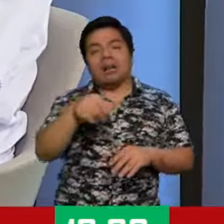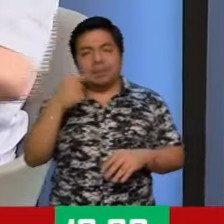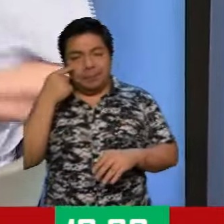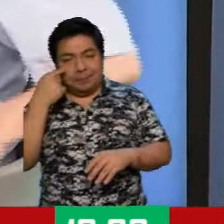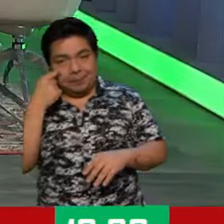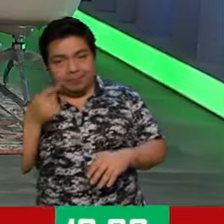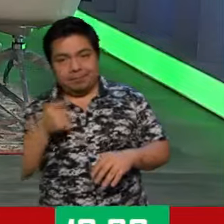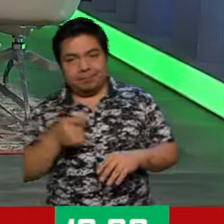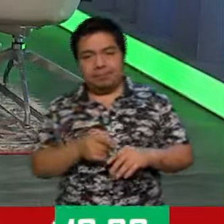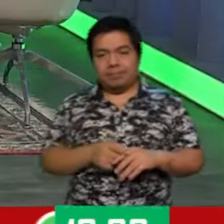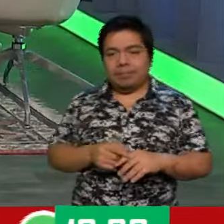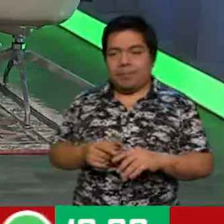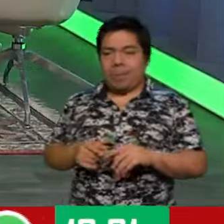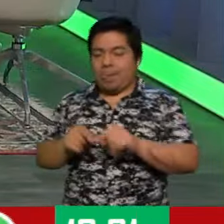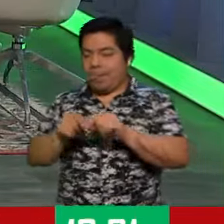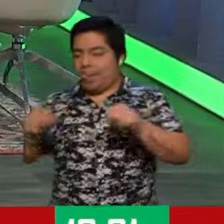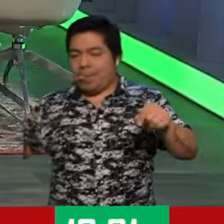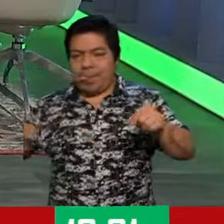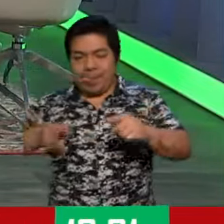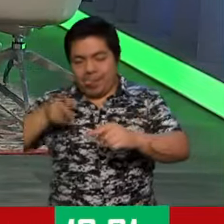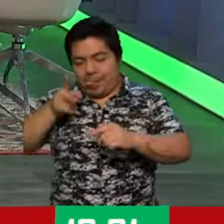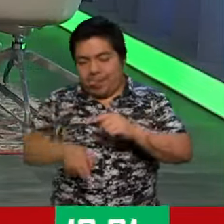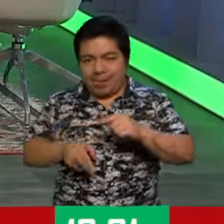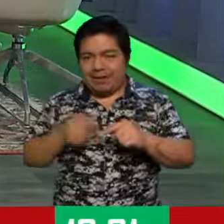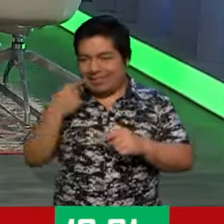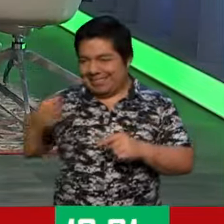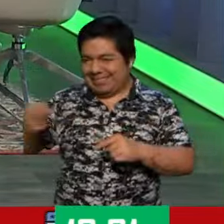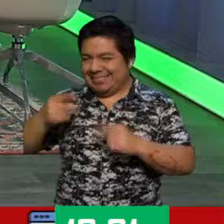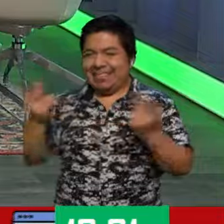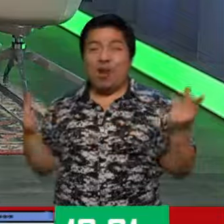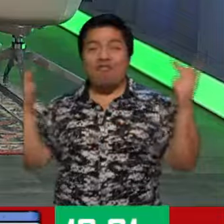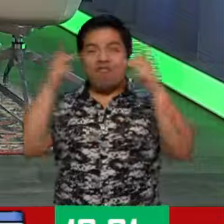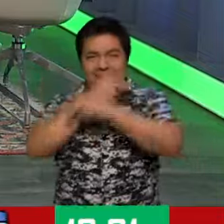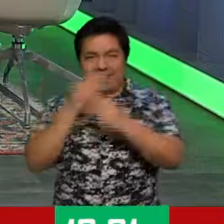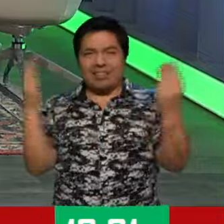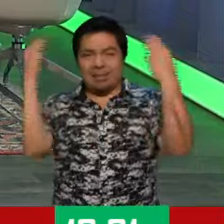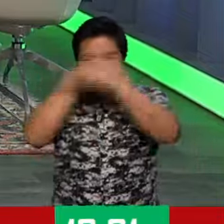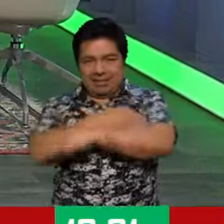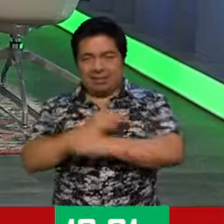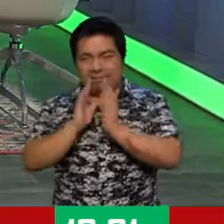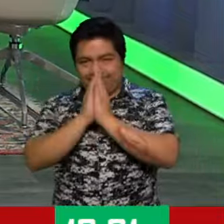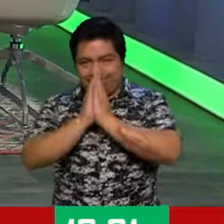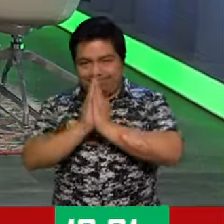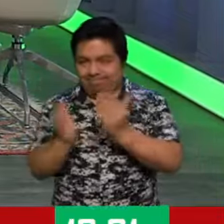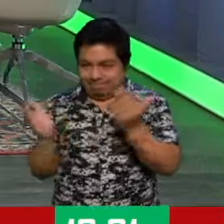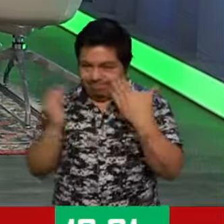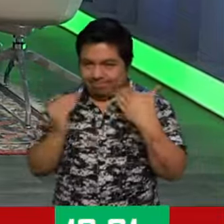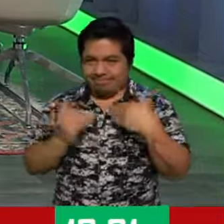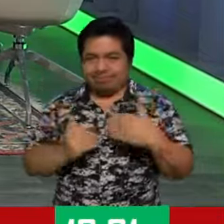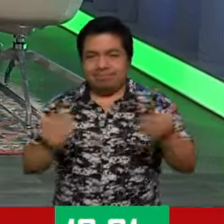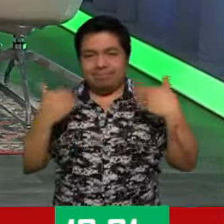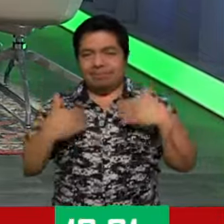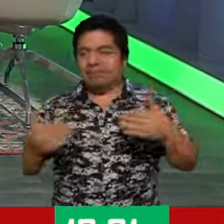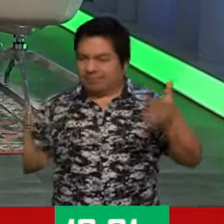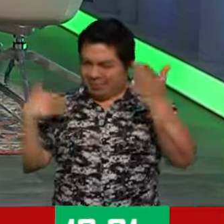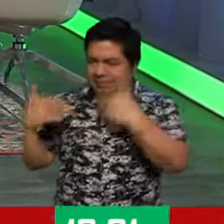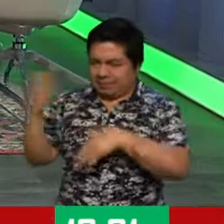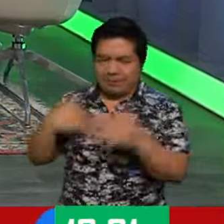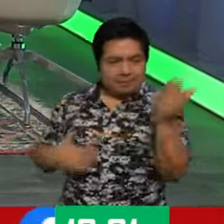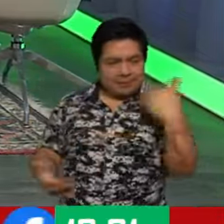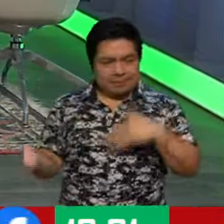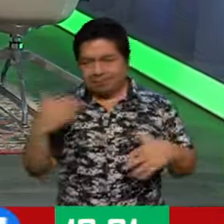Queremos cortar el listón y que ustedes sean nuestros padrinos. Perfecto. Ahí está, mire. Vamos, vénganse. Pero todos de este lado, venga.